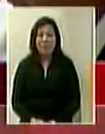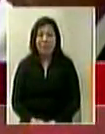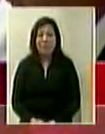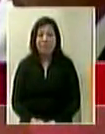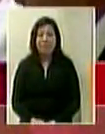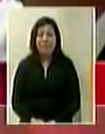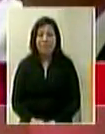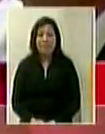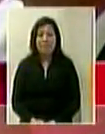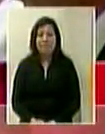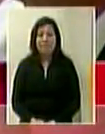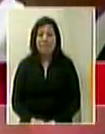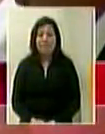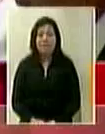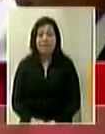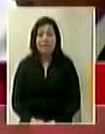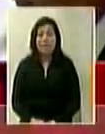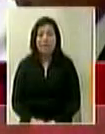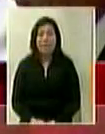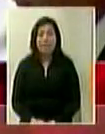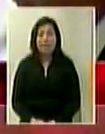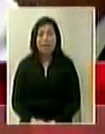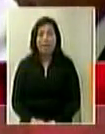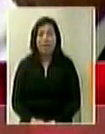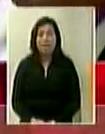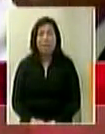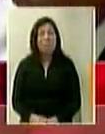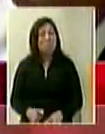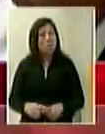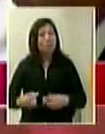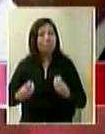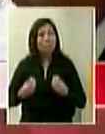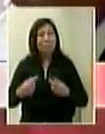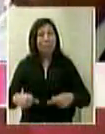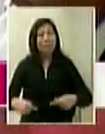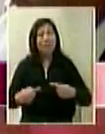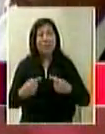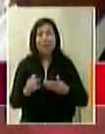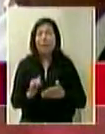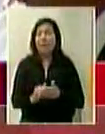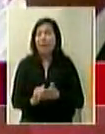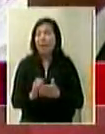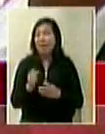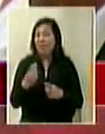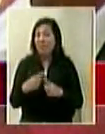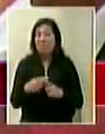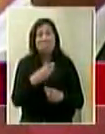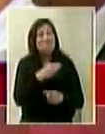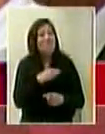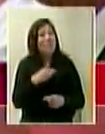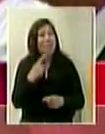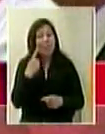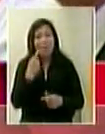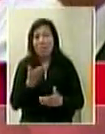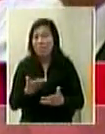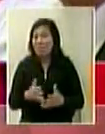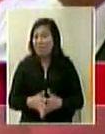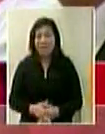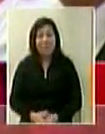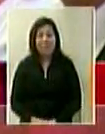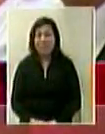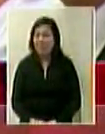colega de Perú Posible, que es nuestro aliado, ¿no? Pero debatía, pues, porque es evidente que el exministro no conoce, pues, Piedras Gordas